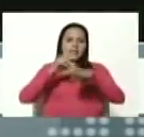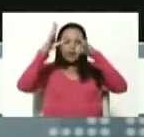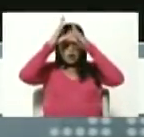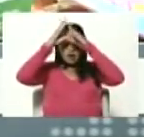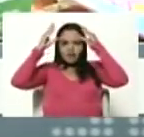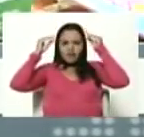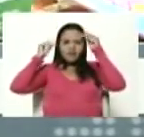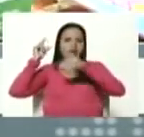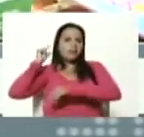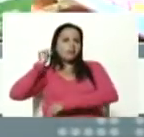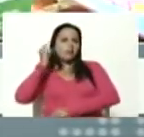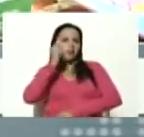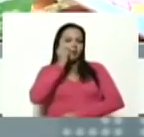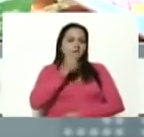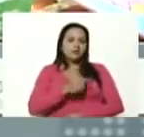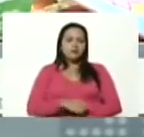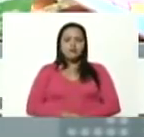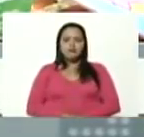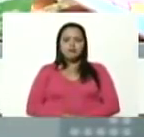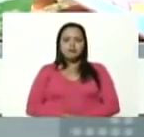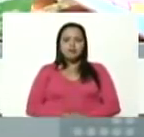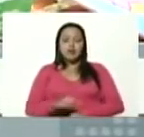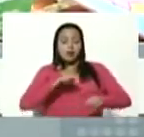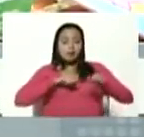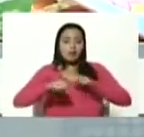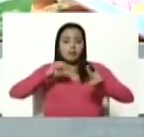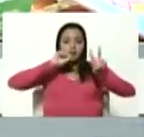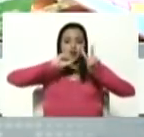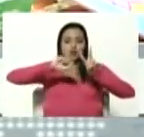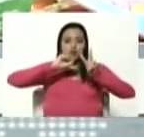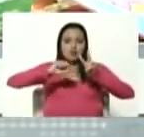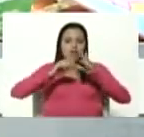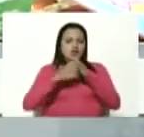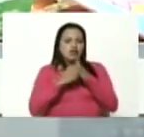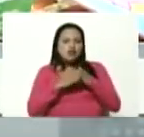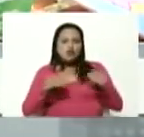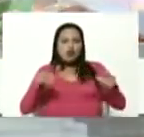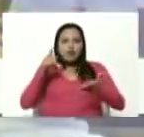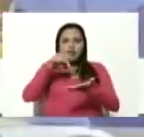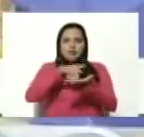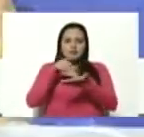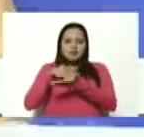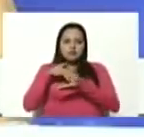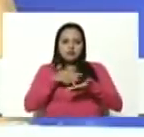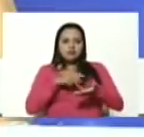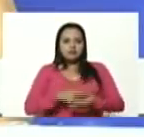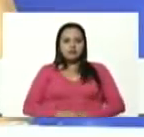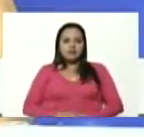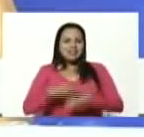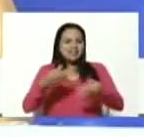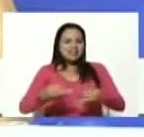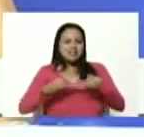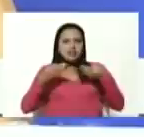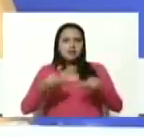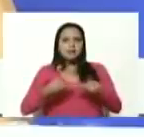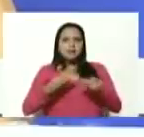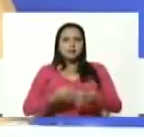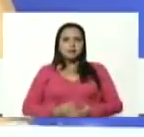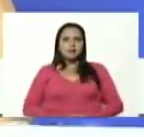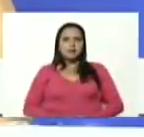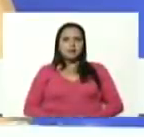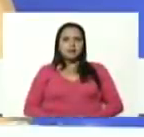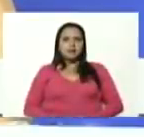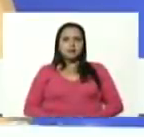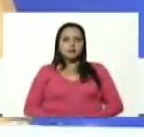enfermeras y el movimiento Somos Venezuela en todo siempre. Le regreso